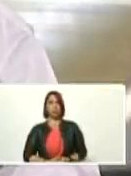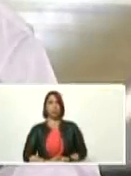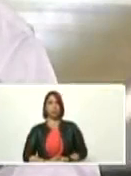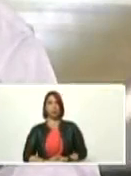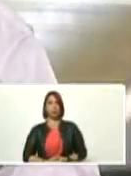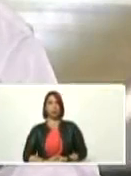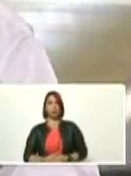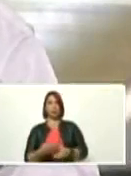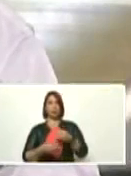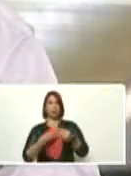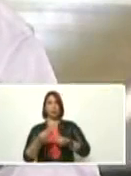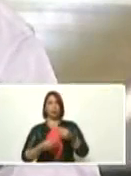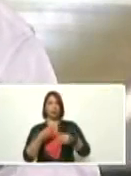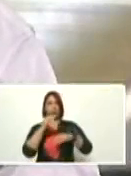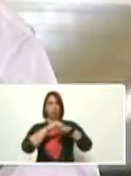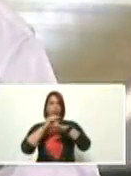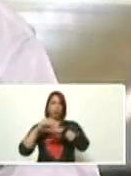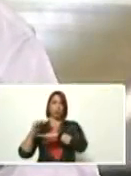consulta,